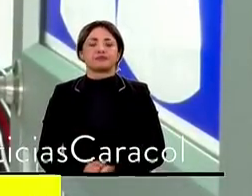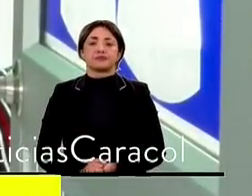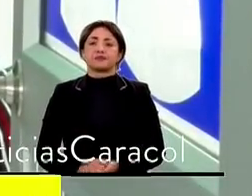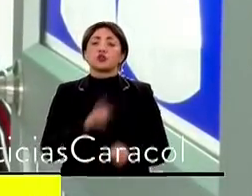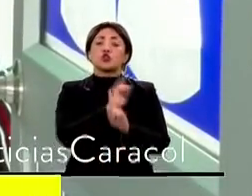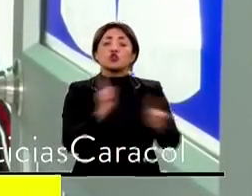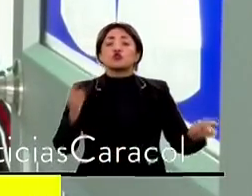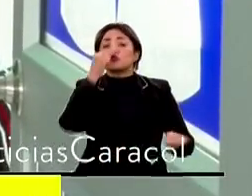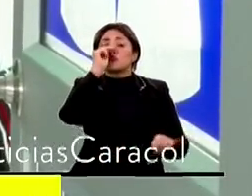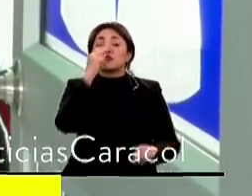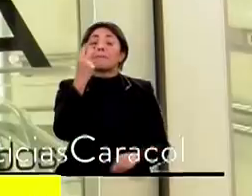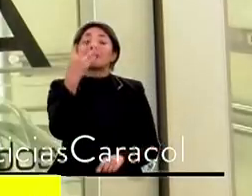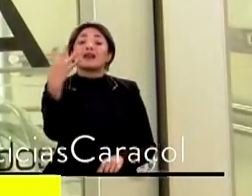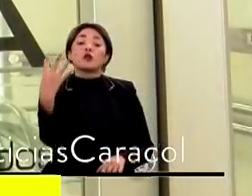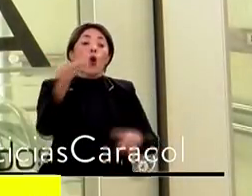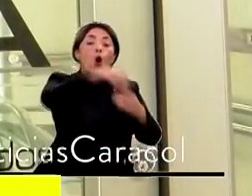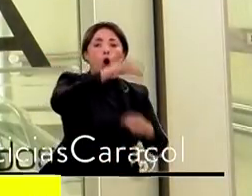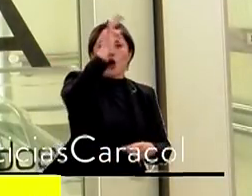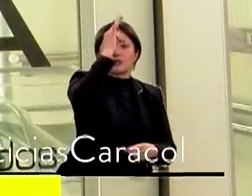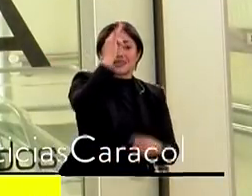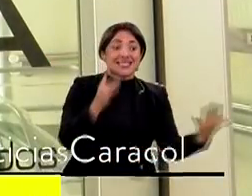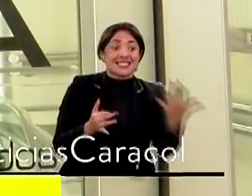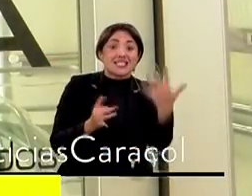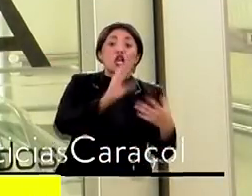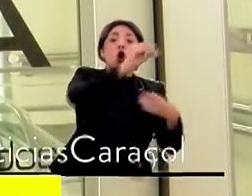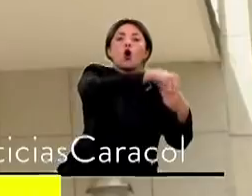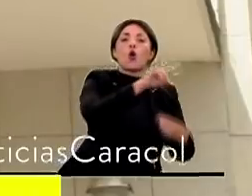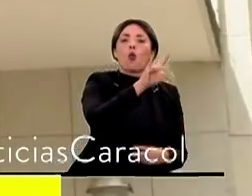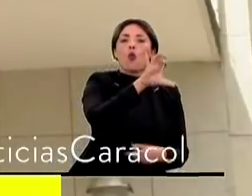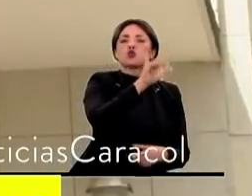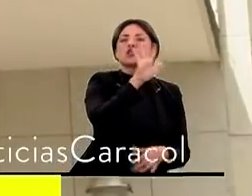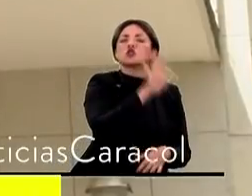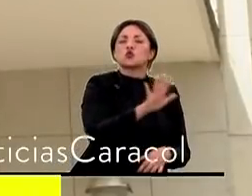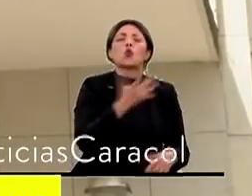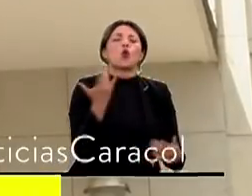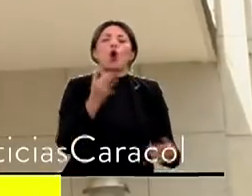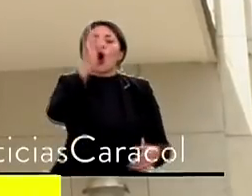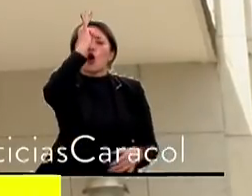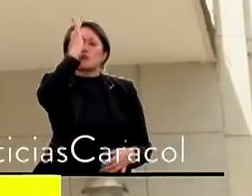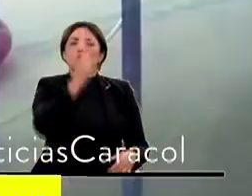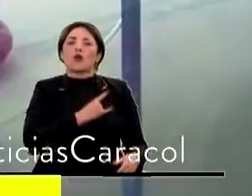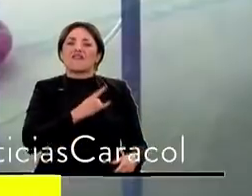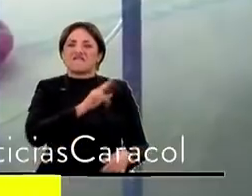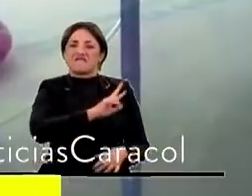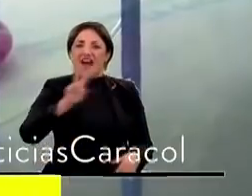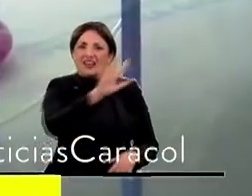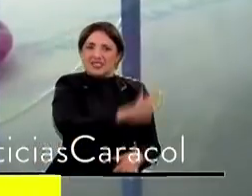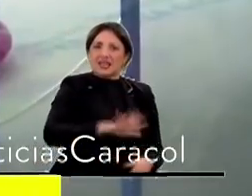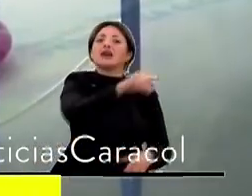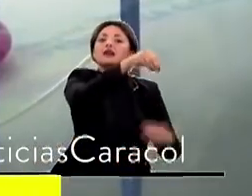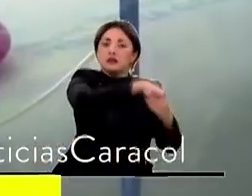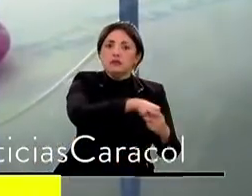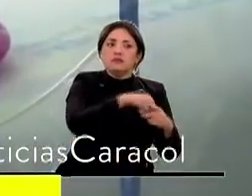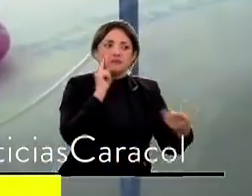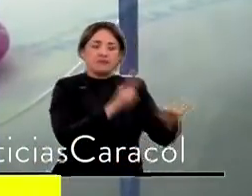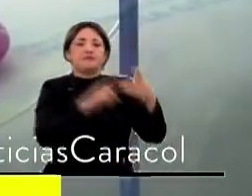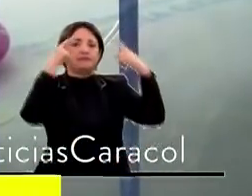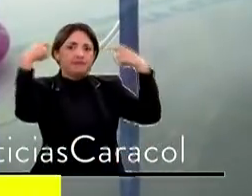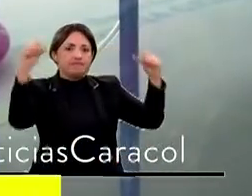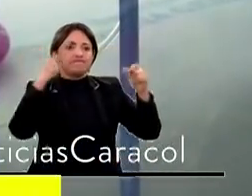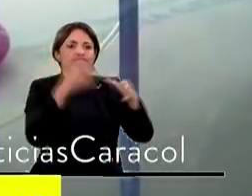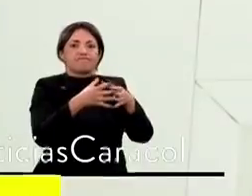24 niños hospitalizados, 5 de ellos en cuidados intensivos en el Hospital Universitario del Valle, son el reflejo de un preocupante aumento de contagios